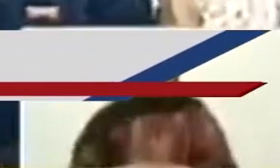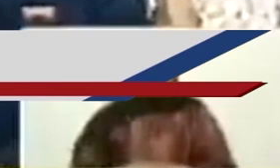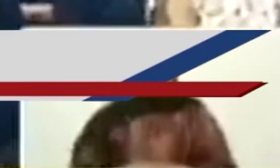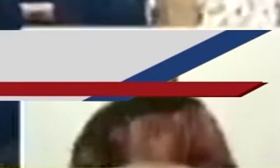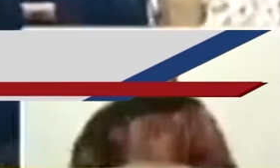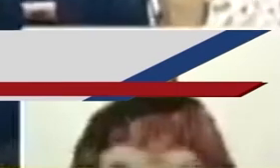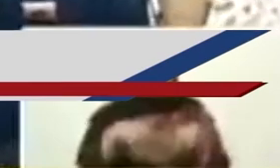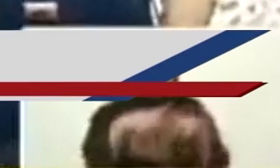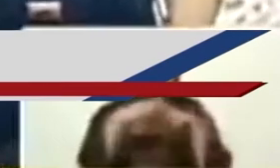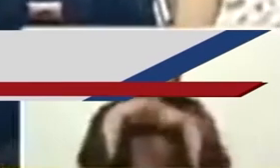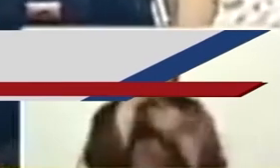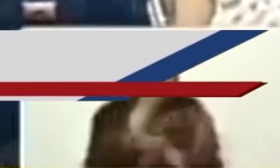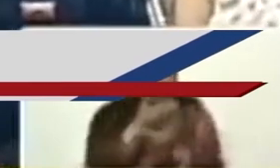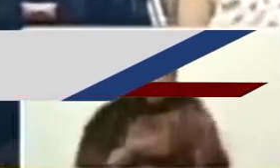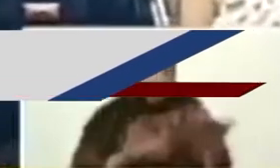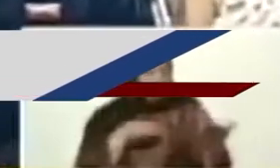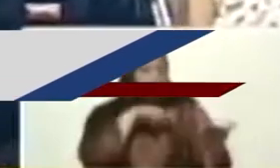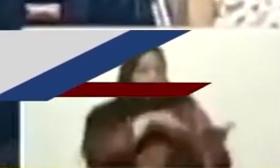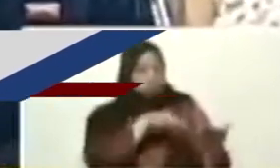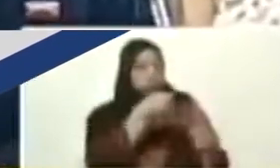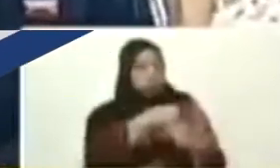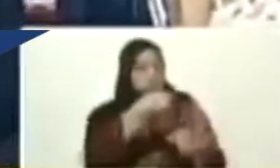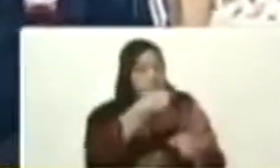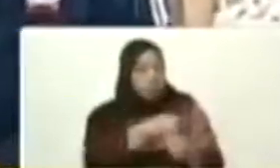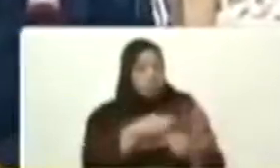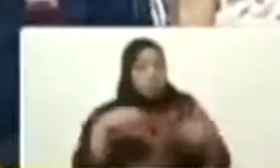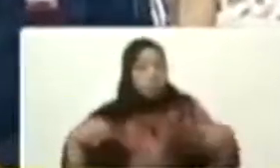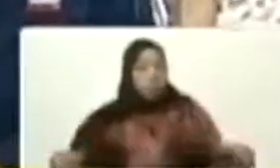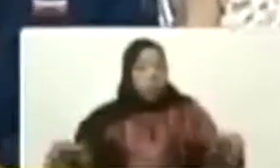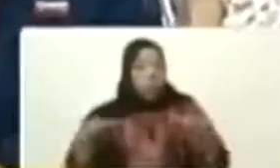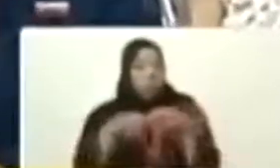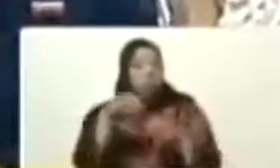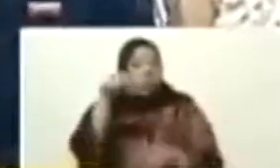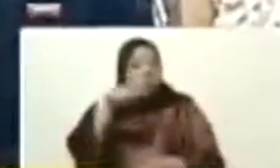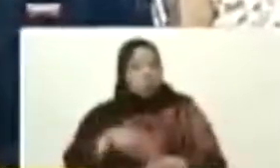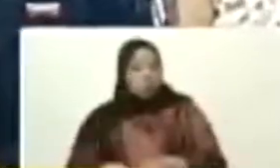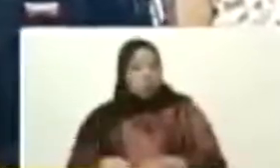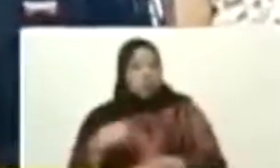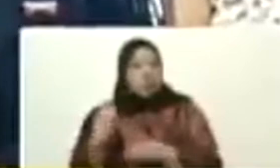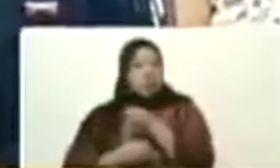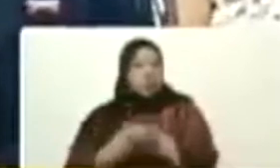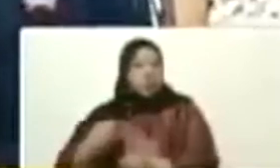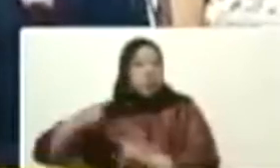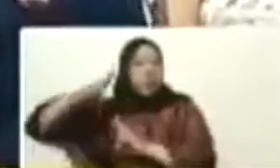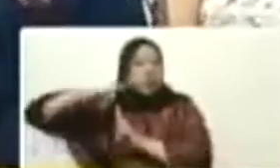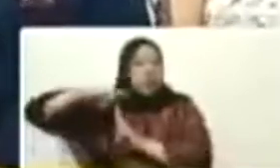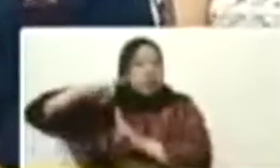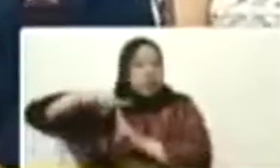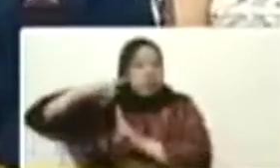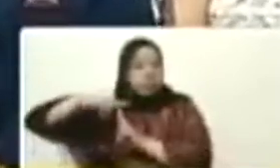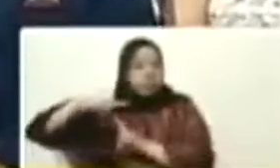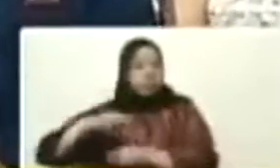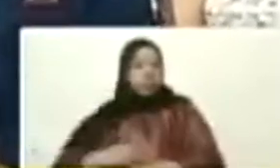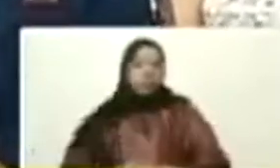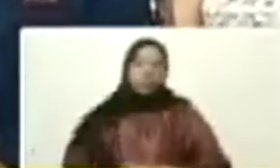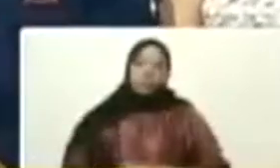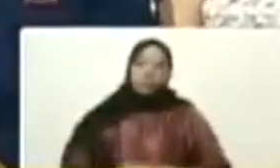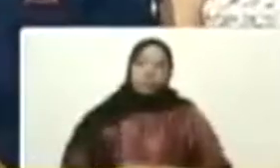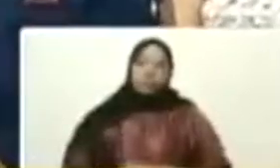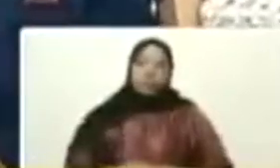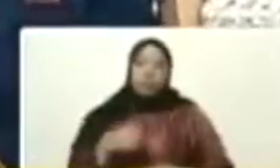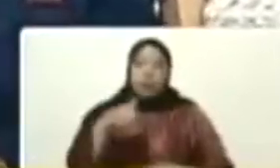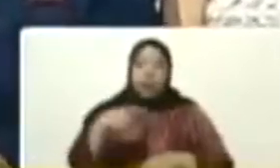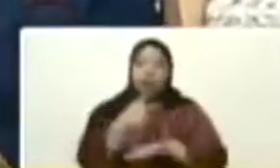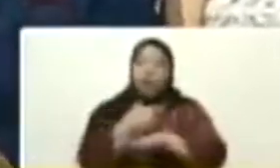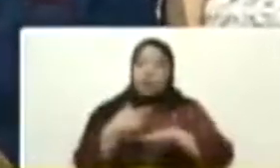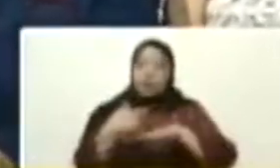Estaba recibiendo el informe de la reunión que hubo hoy en San Cristóbal, en la sede de la